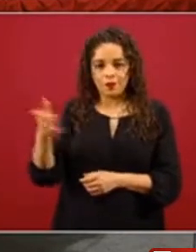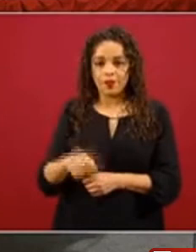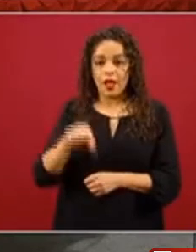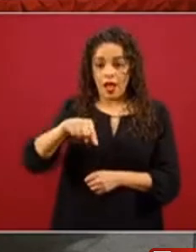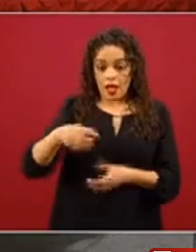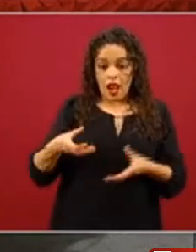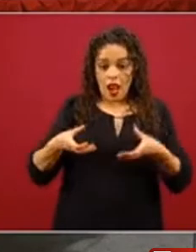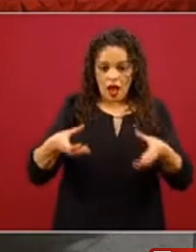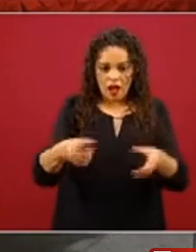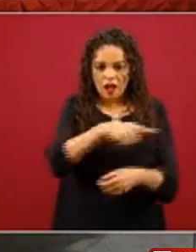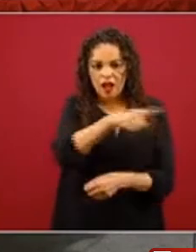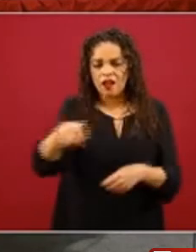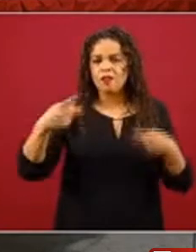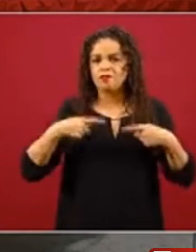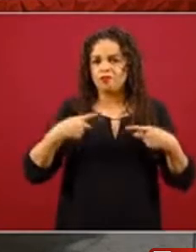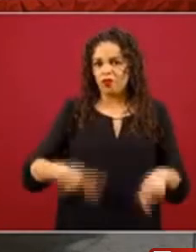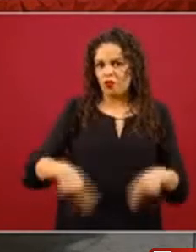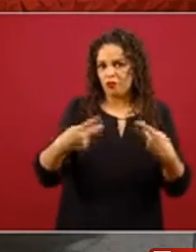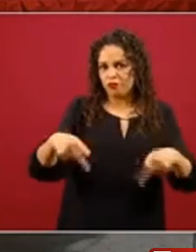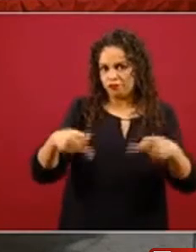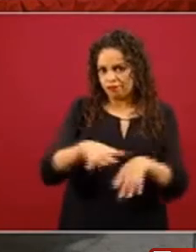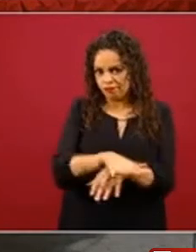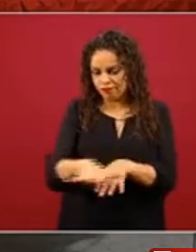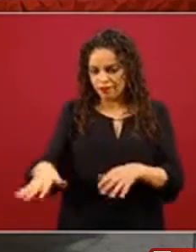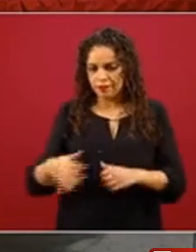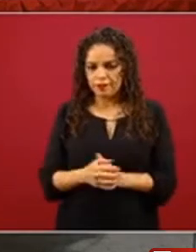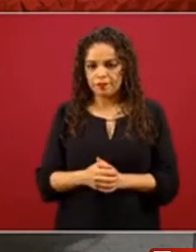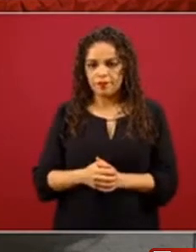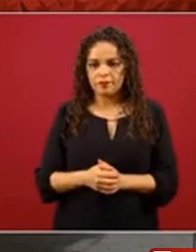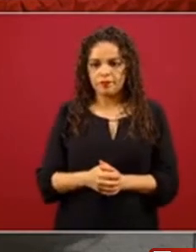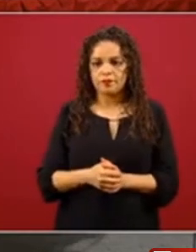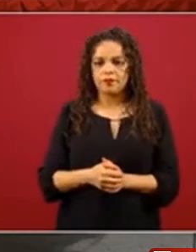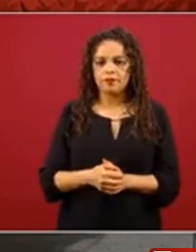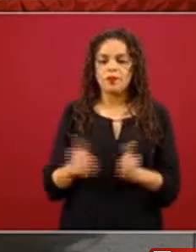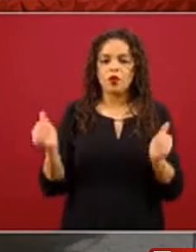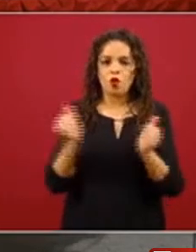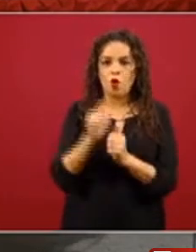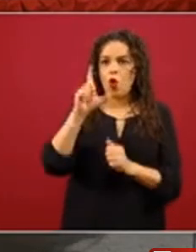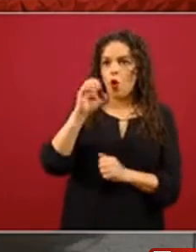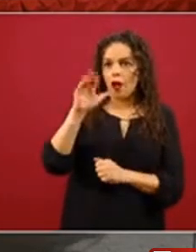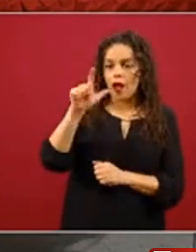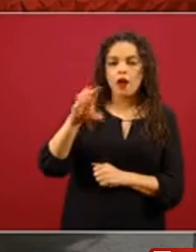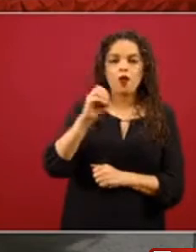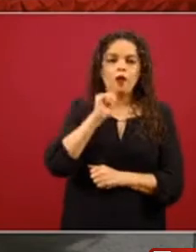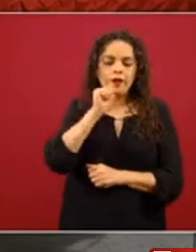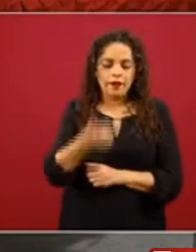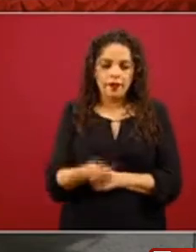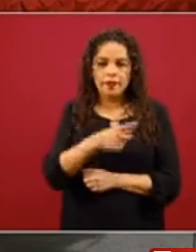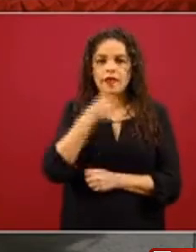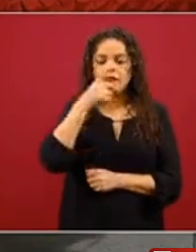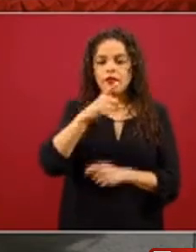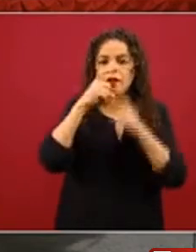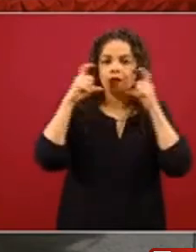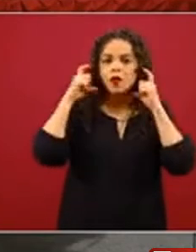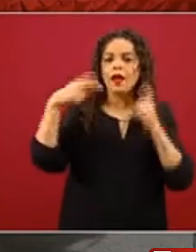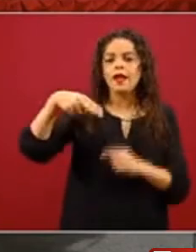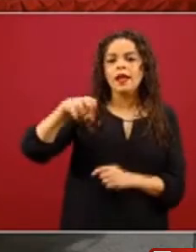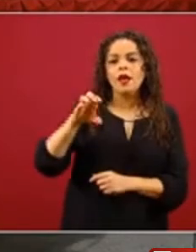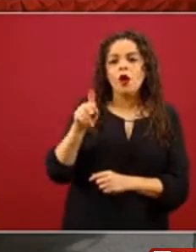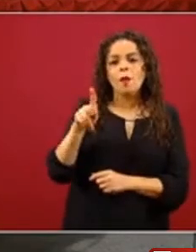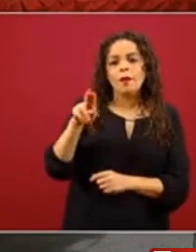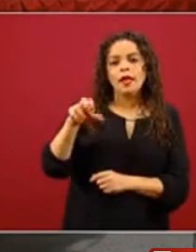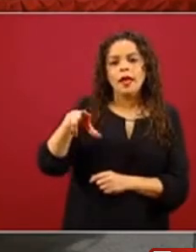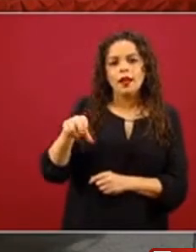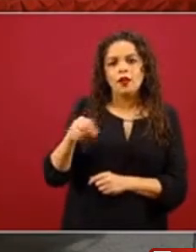informal, hay una cuestión que se menciona mucho, que son los cubrebocas de neopreno. ¿Qué tan convenientes o inconvenientes, usted que está hablando de